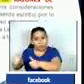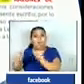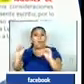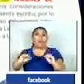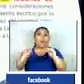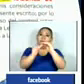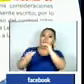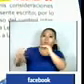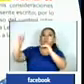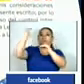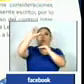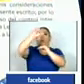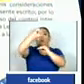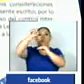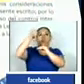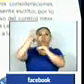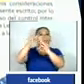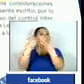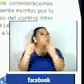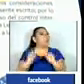Constitucional lo resuelva.